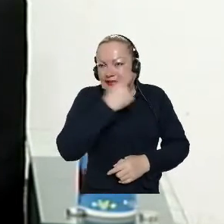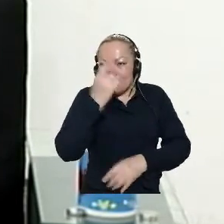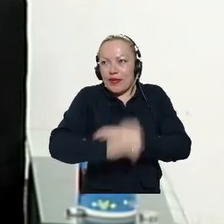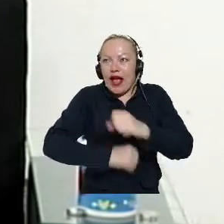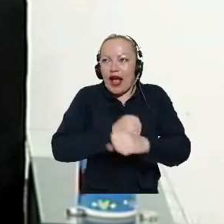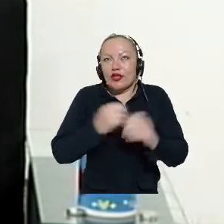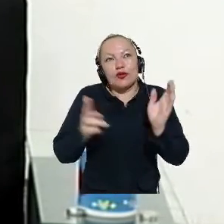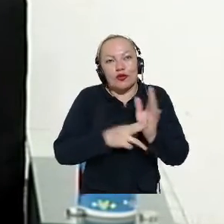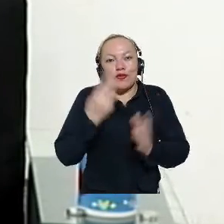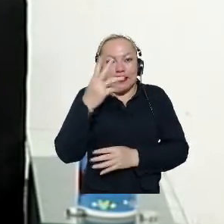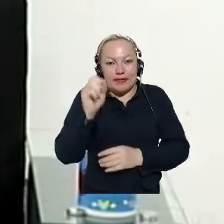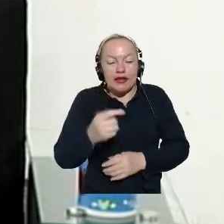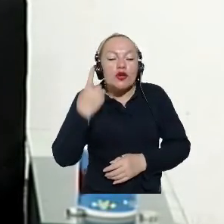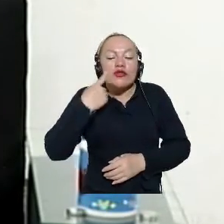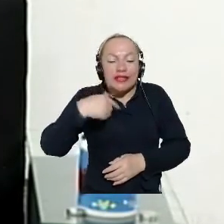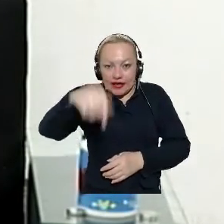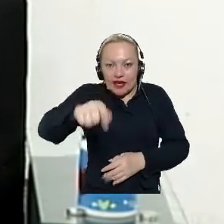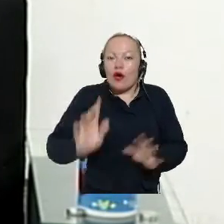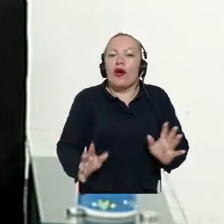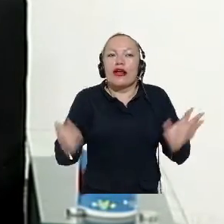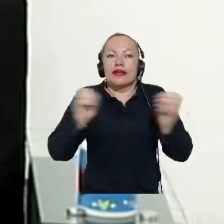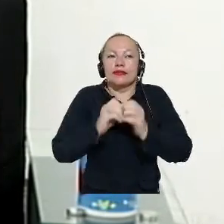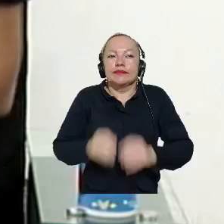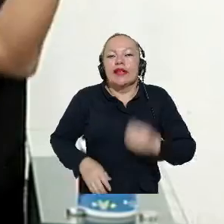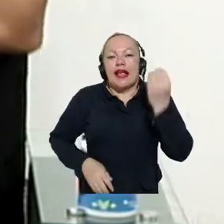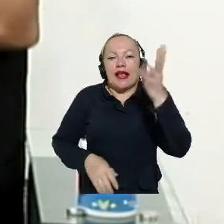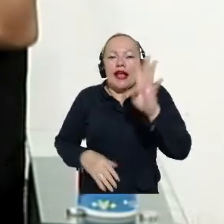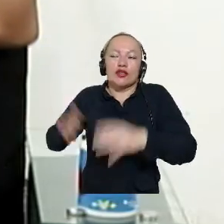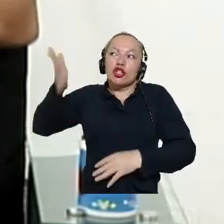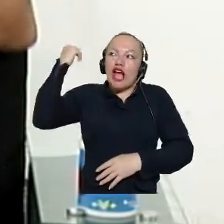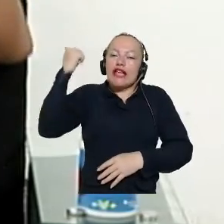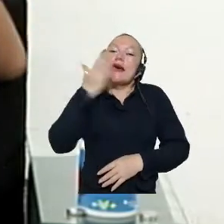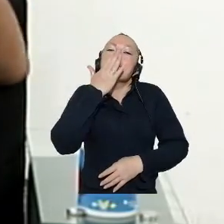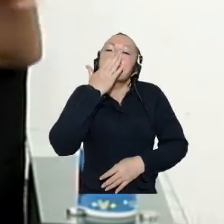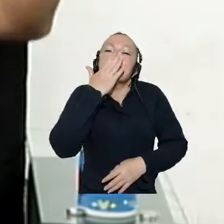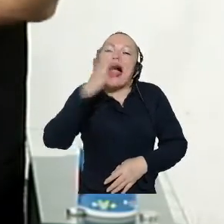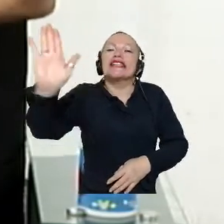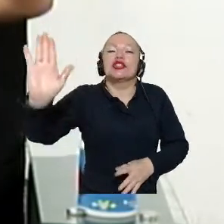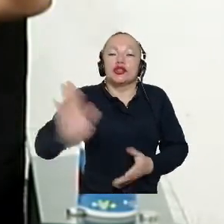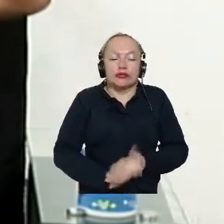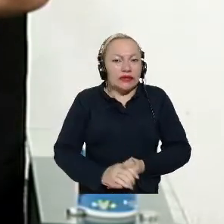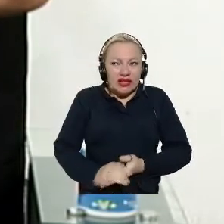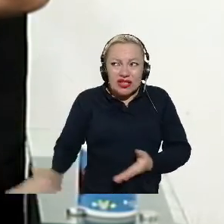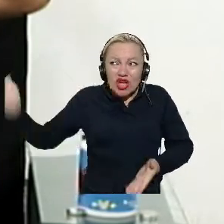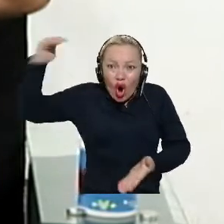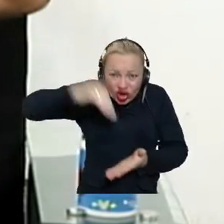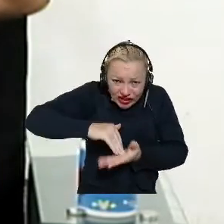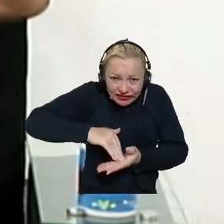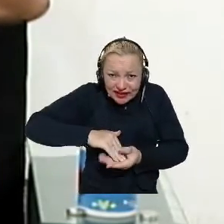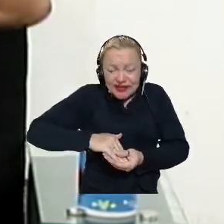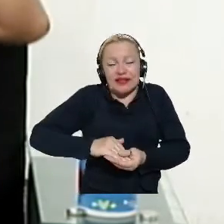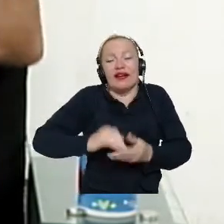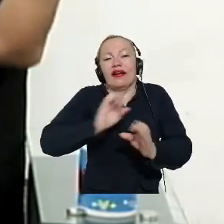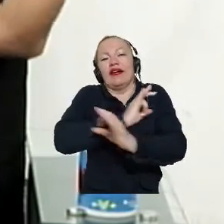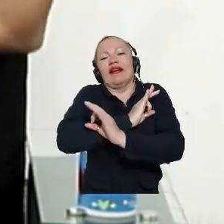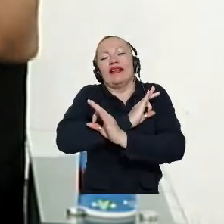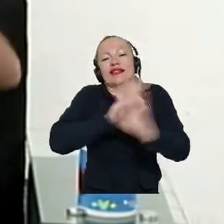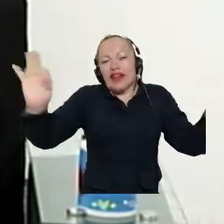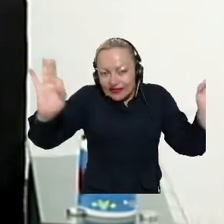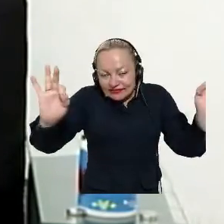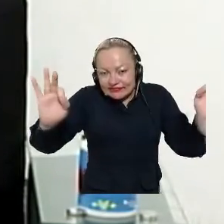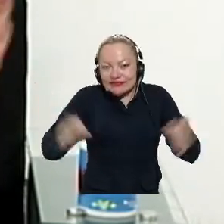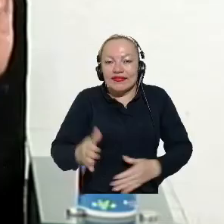2020 y es hoy. Vívelo. El 14 ya fue. Eso ya y nunca más se va a volver a repetir. Lo que hiciste